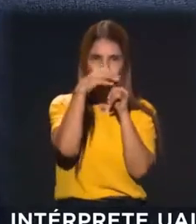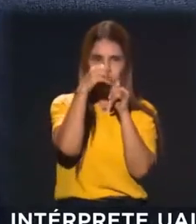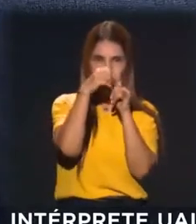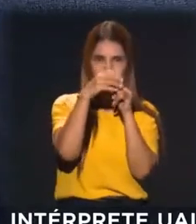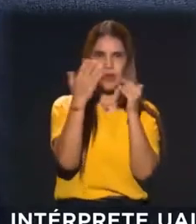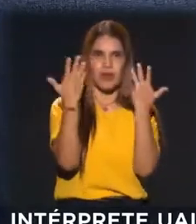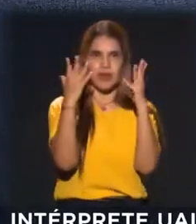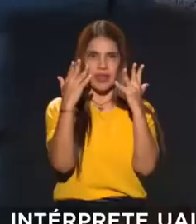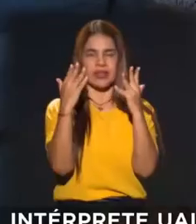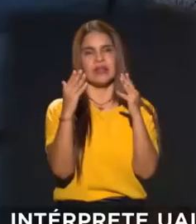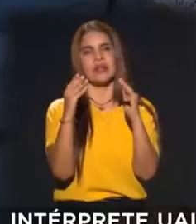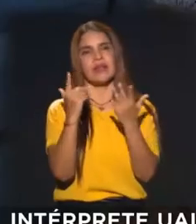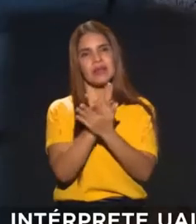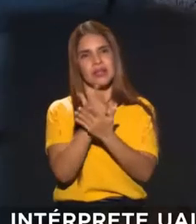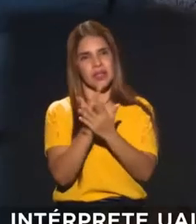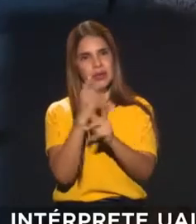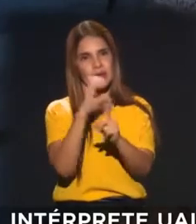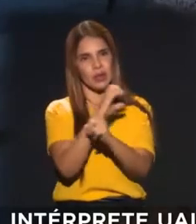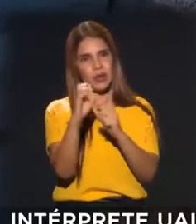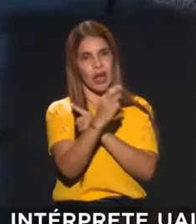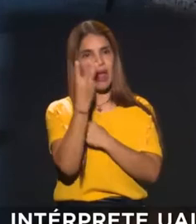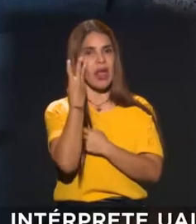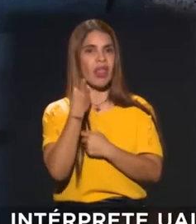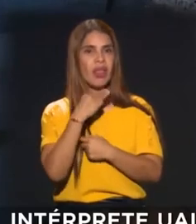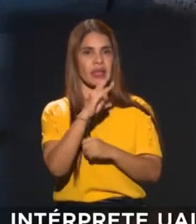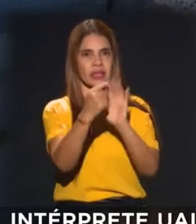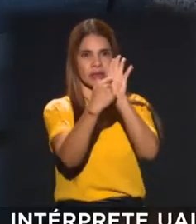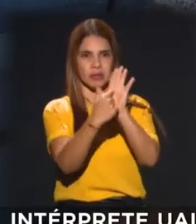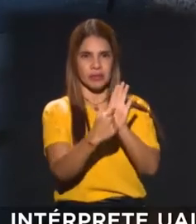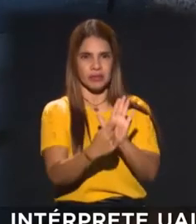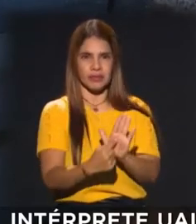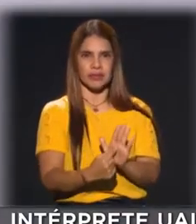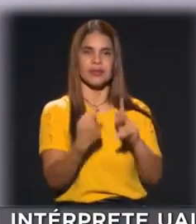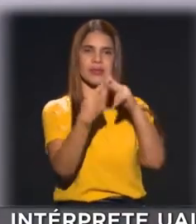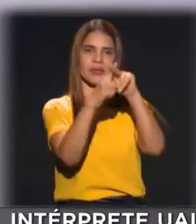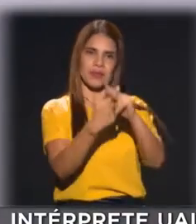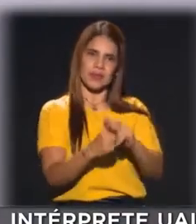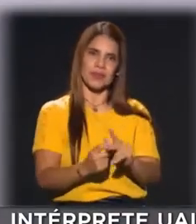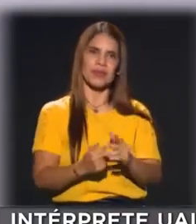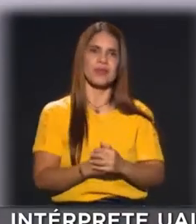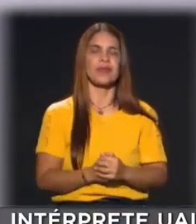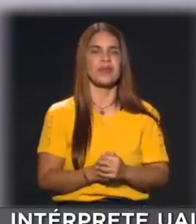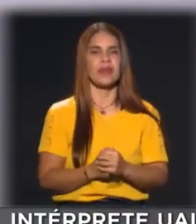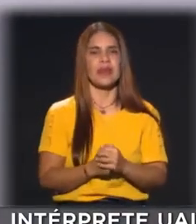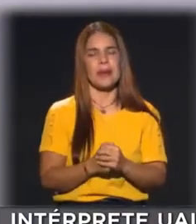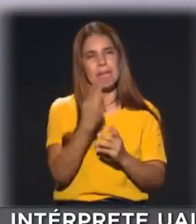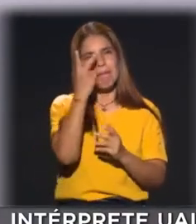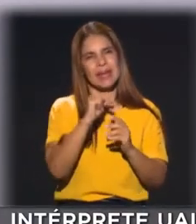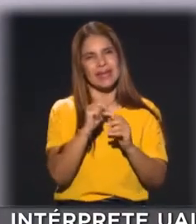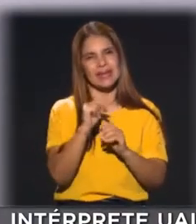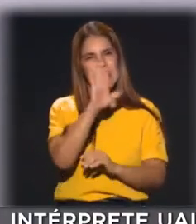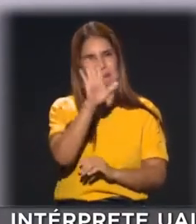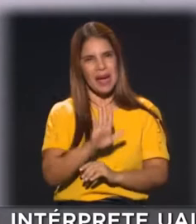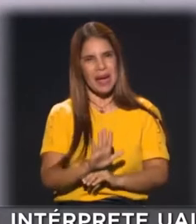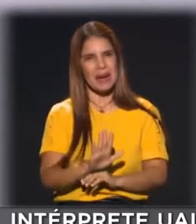del Libro y la Cultura, y ahí vamos a estar en transmisión todos los tres días presentando los talleres. Bueno, entonces tenemos como el mapa de esta zona